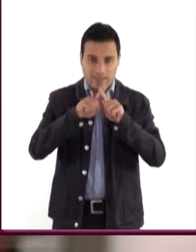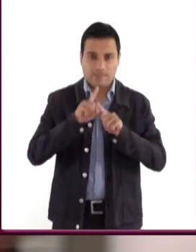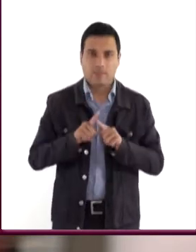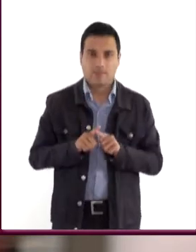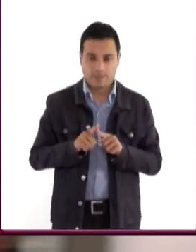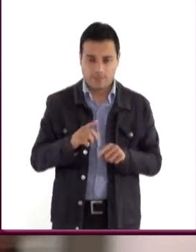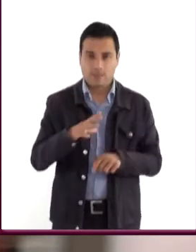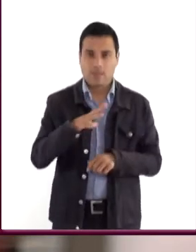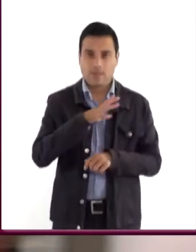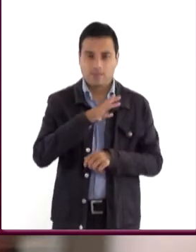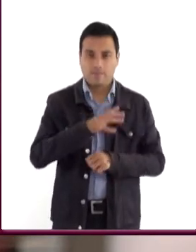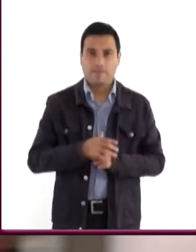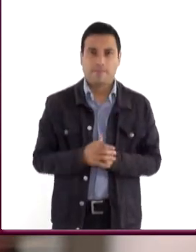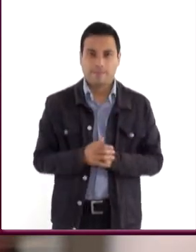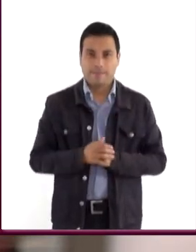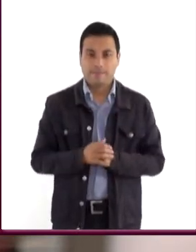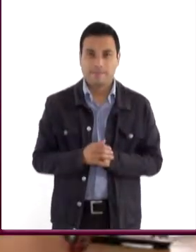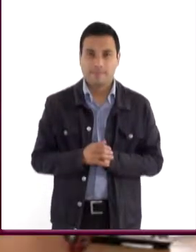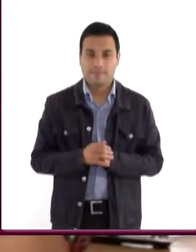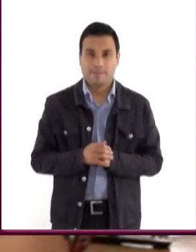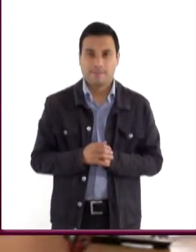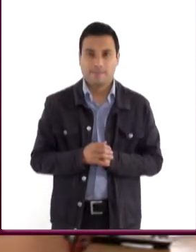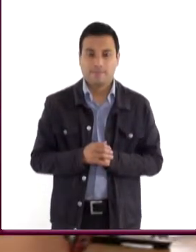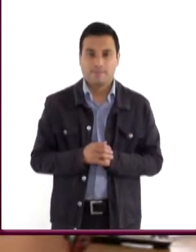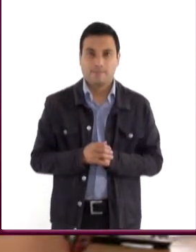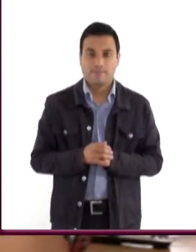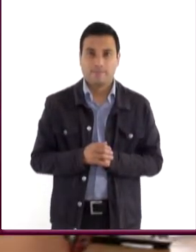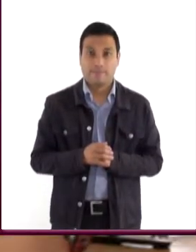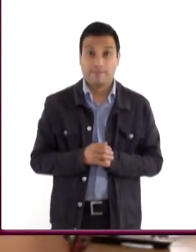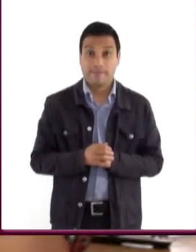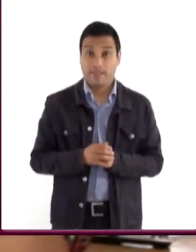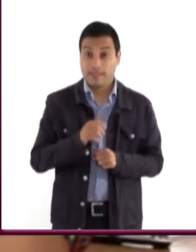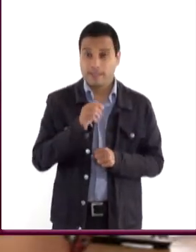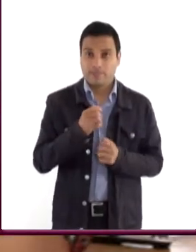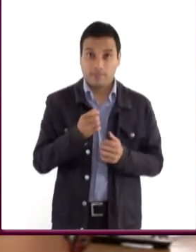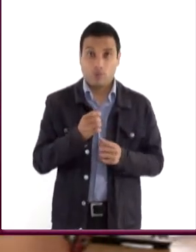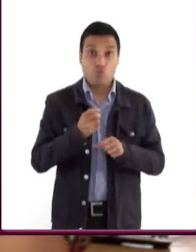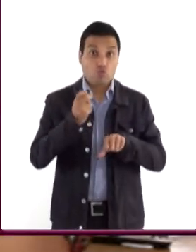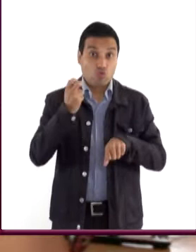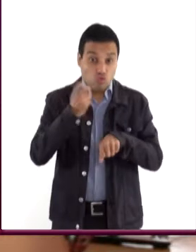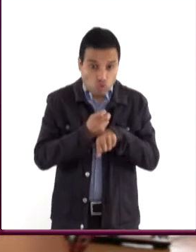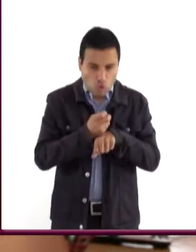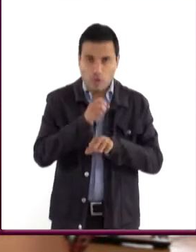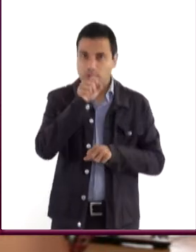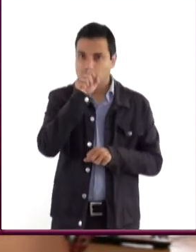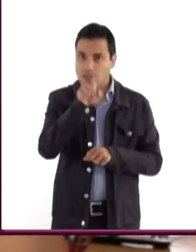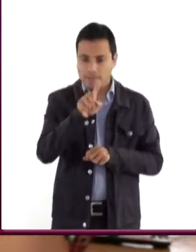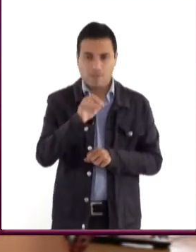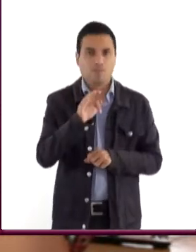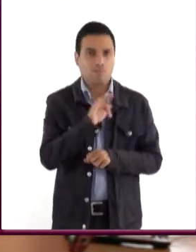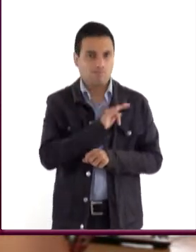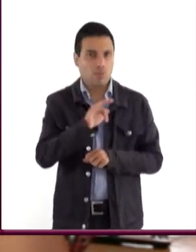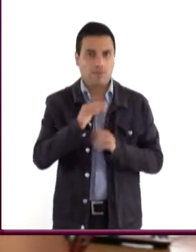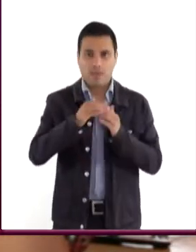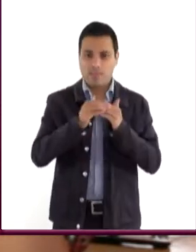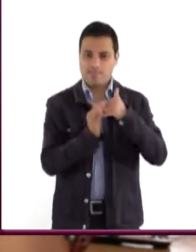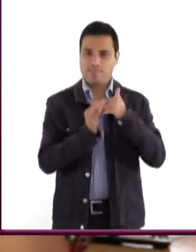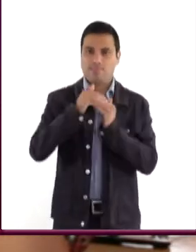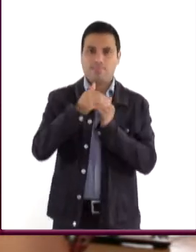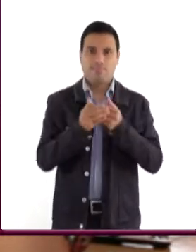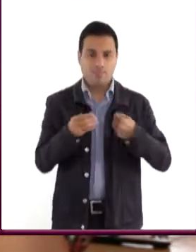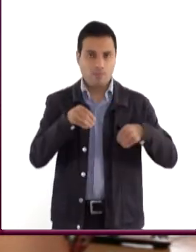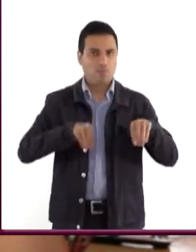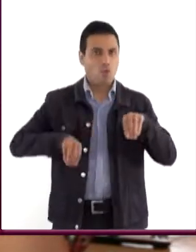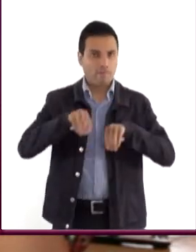lado firmeza y por otro lado movilidad, lo cual le permite tener como cierta maleabilidad